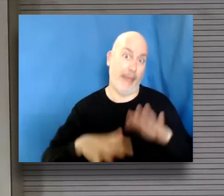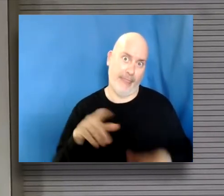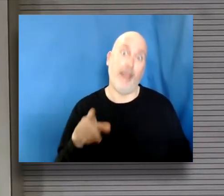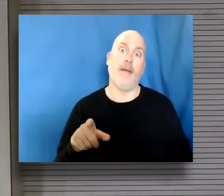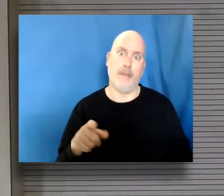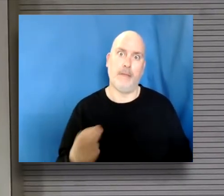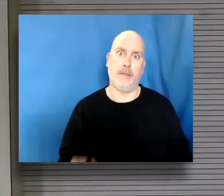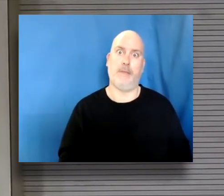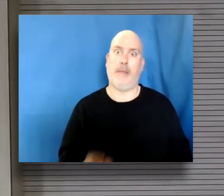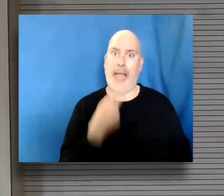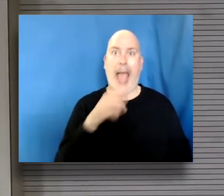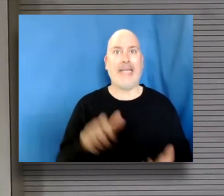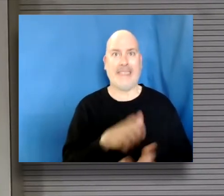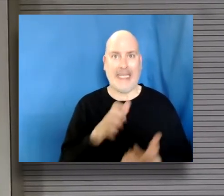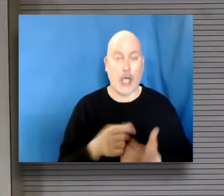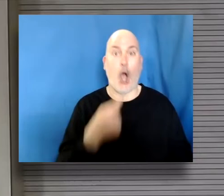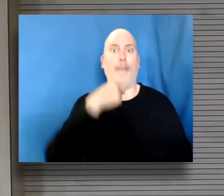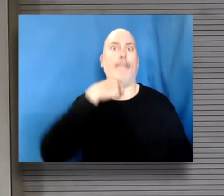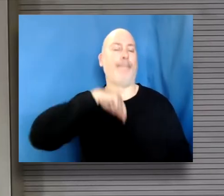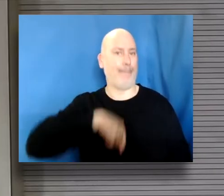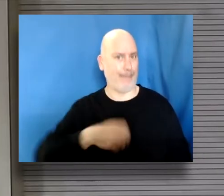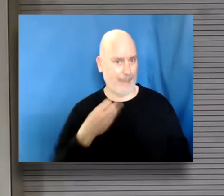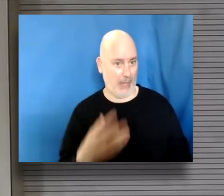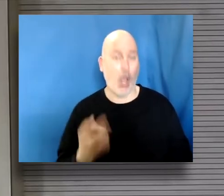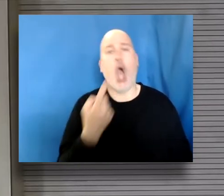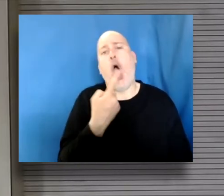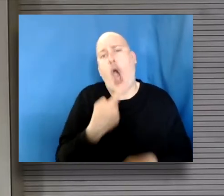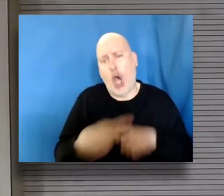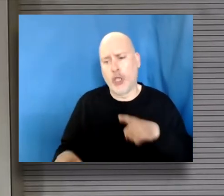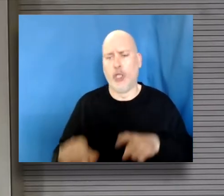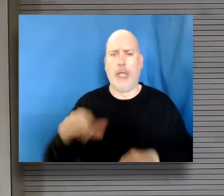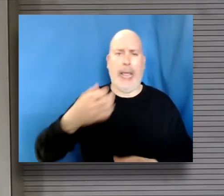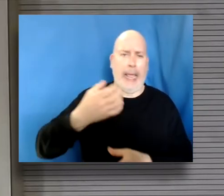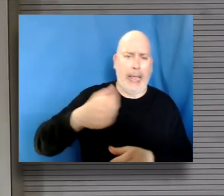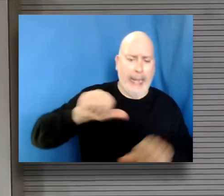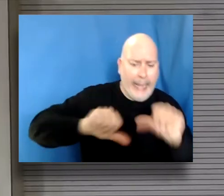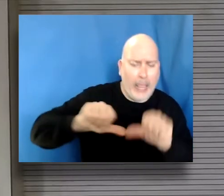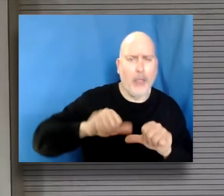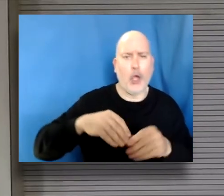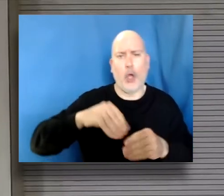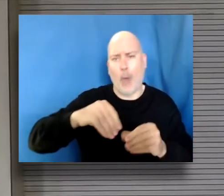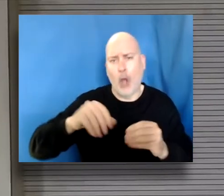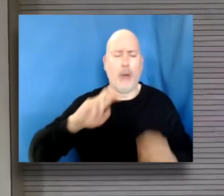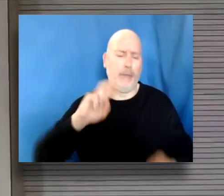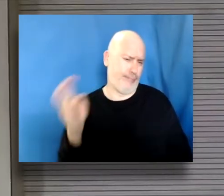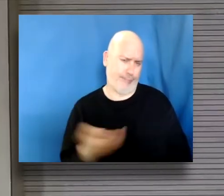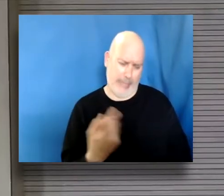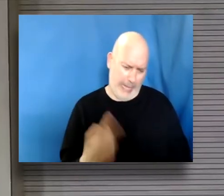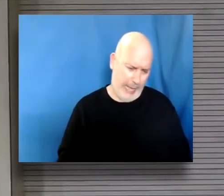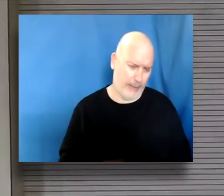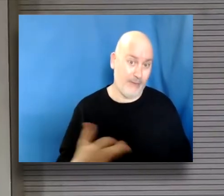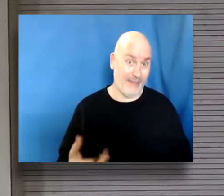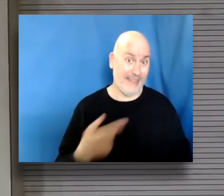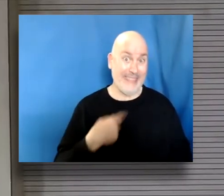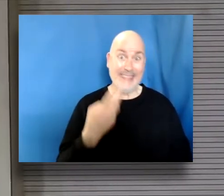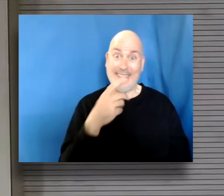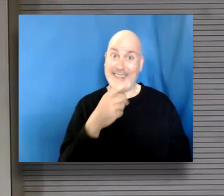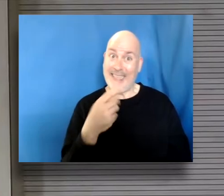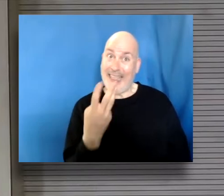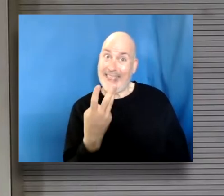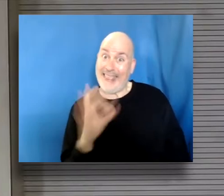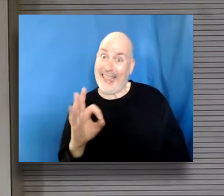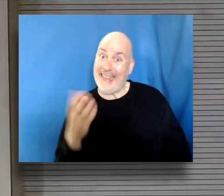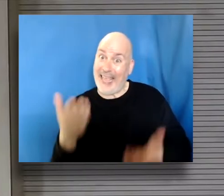capaz de masticarlo o no, pero sí que es cierto que hay otras presentaciones de paracetamol de 500, ¿vale? Entonces, a partir de los 30 kilos, pues